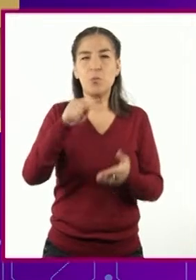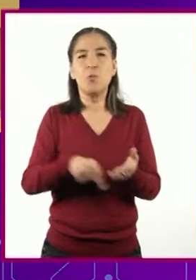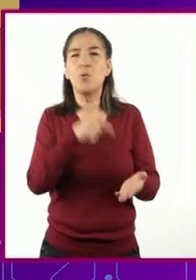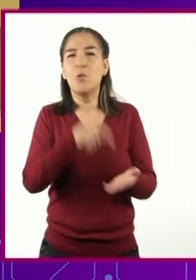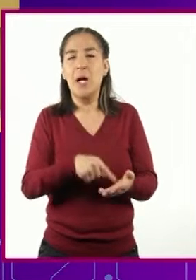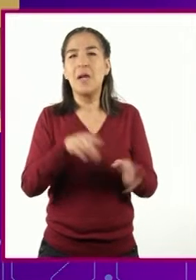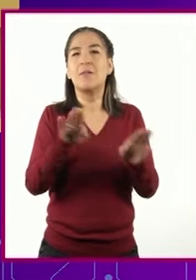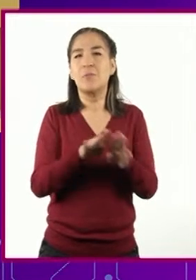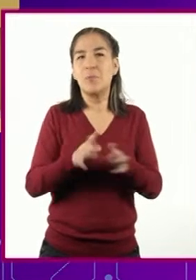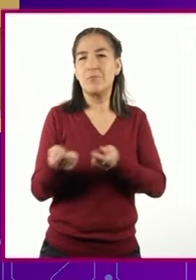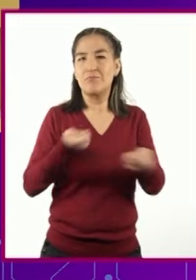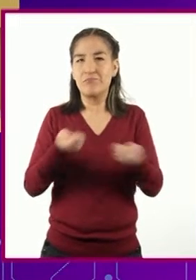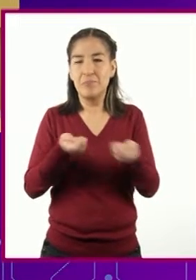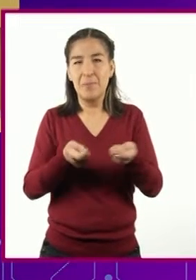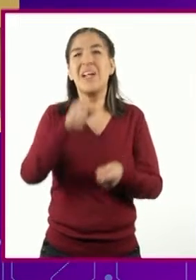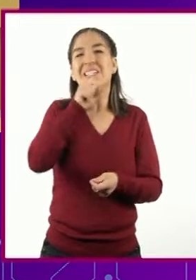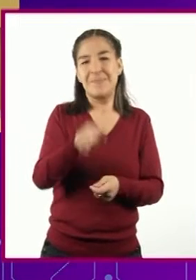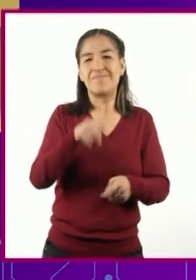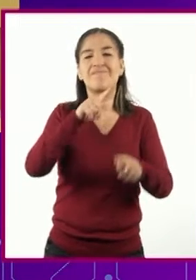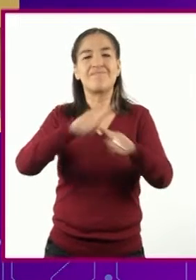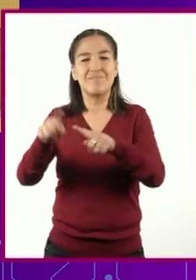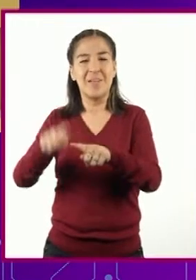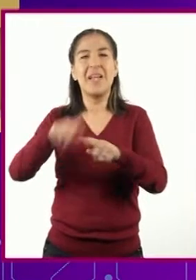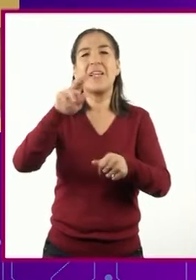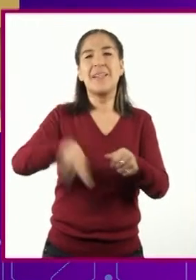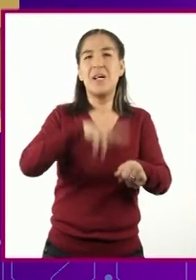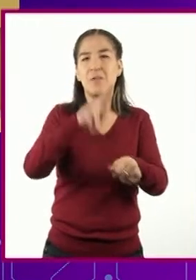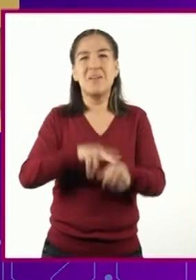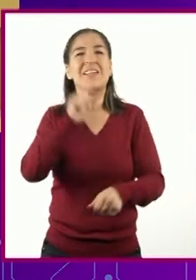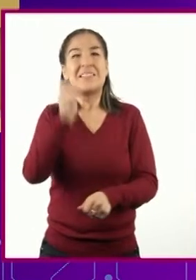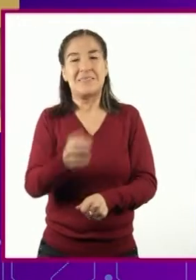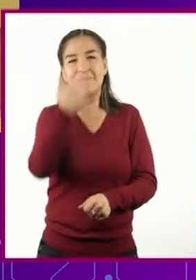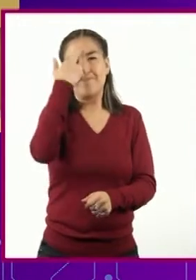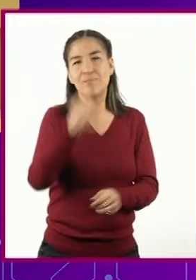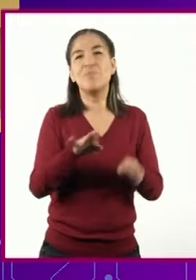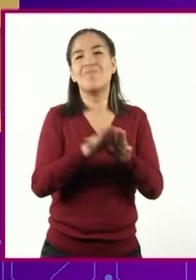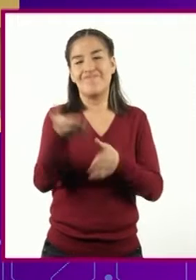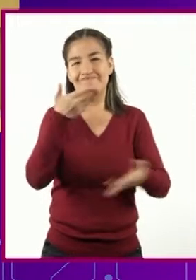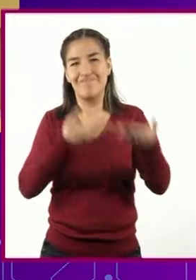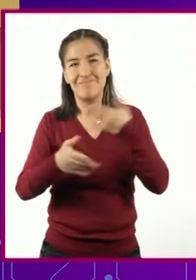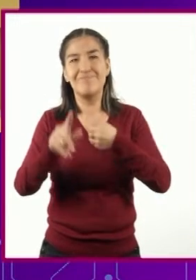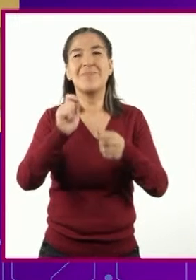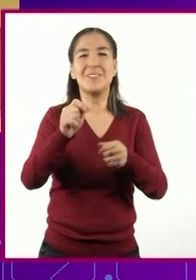por recursos naturales, lo que afecta notablemente la convivencia.